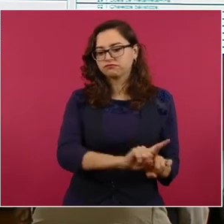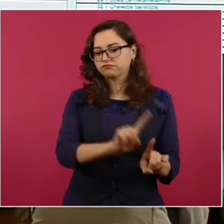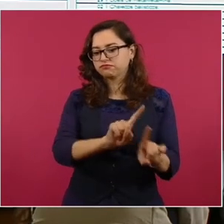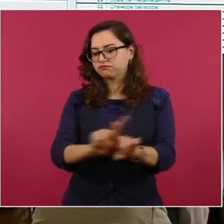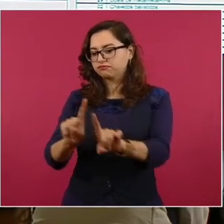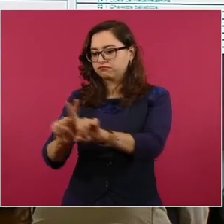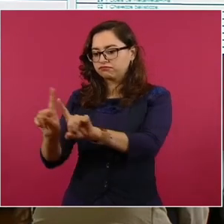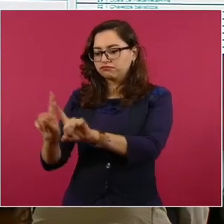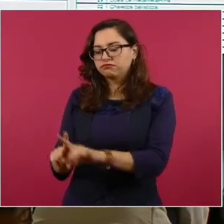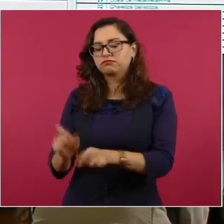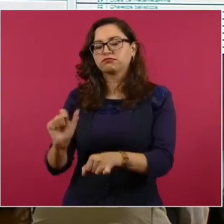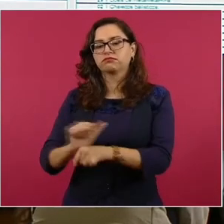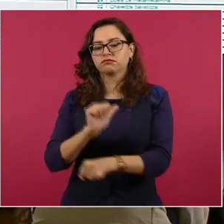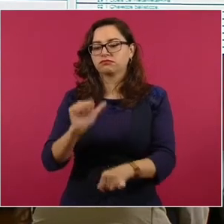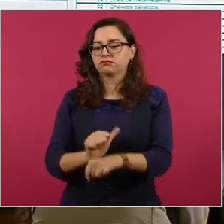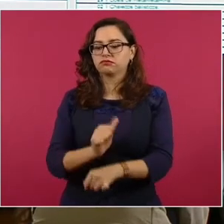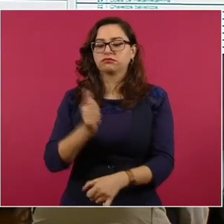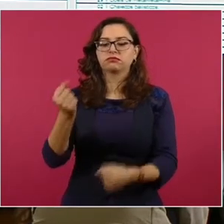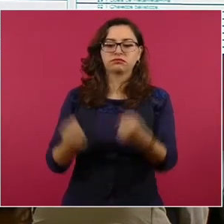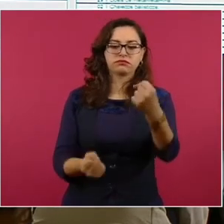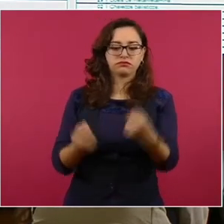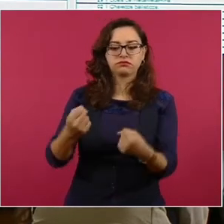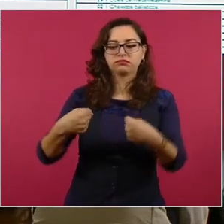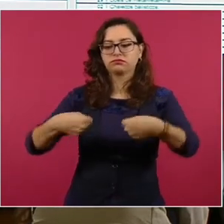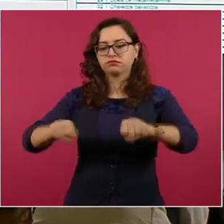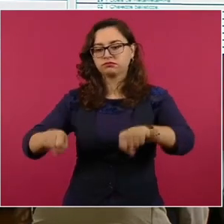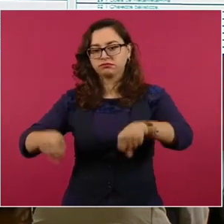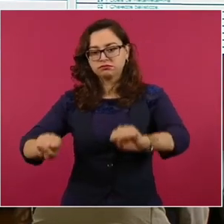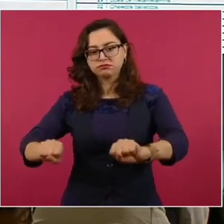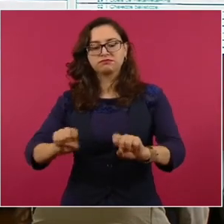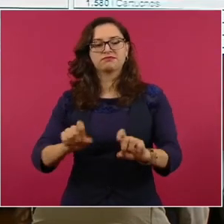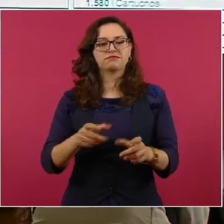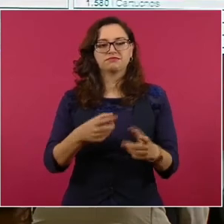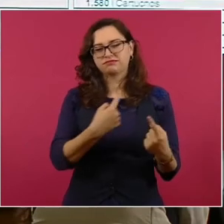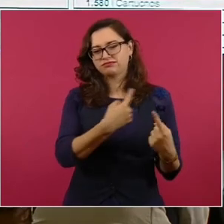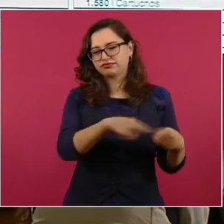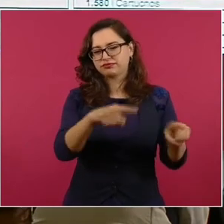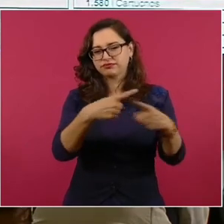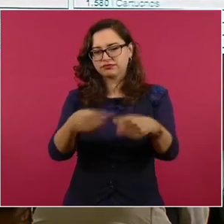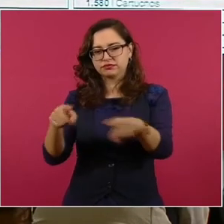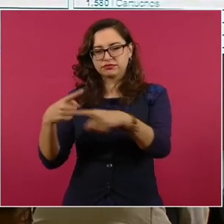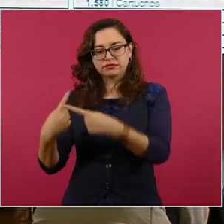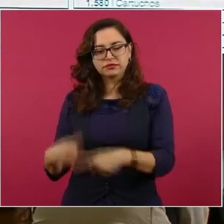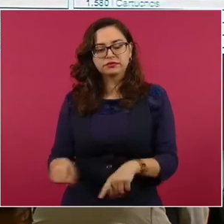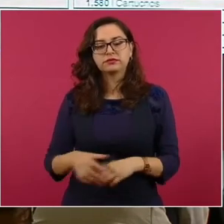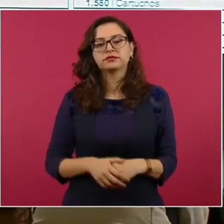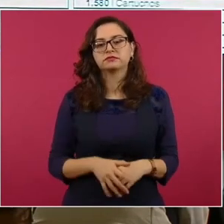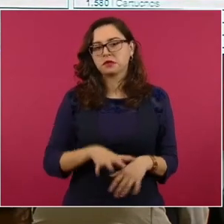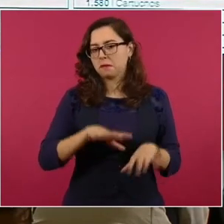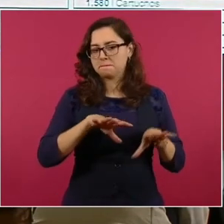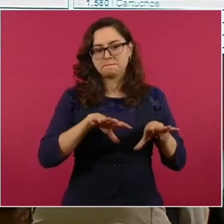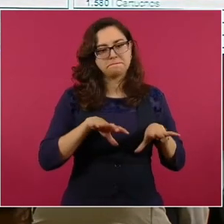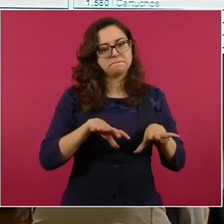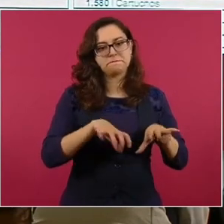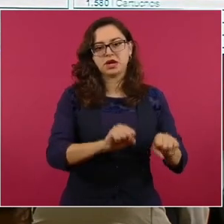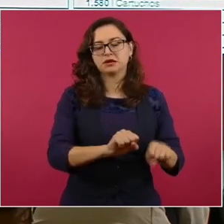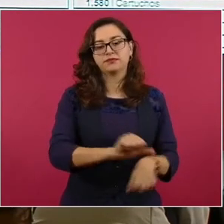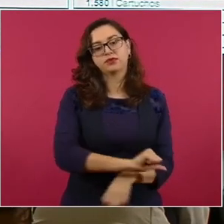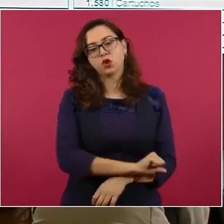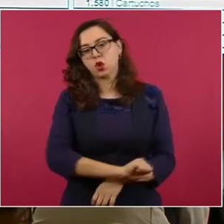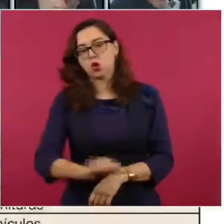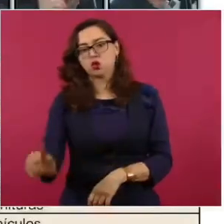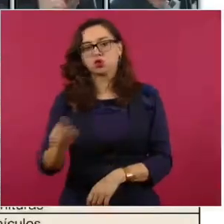características, vehículos, motocicletas, entre otros. Siguiente. Otras operaciones en Caborca,